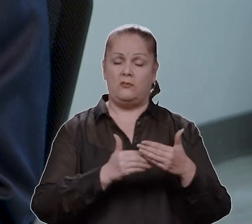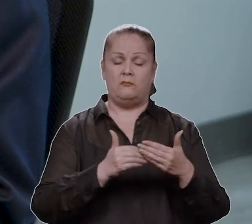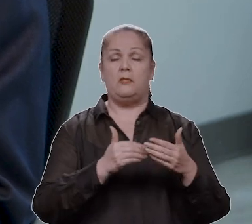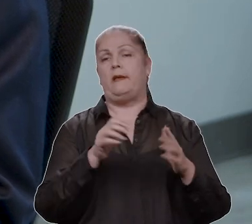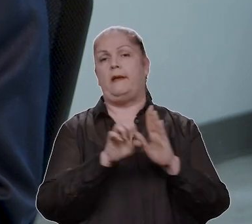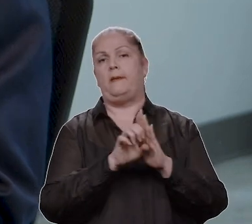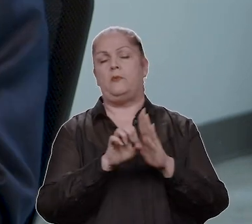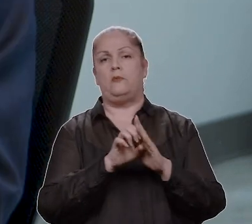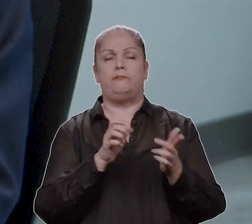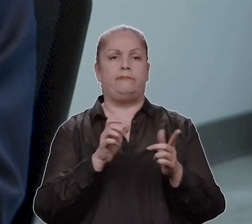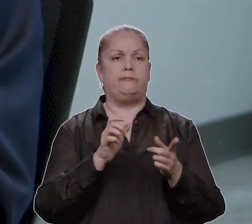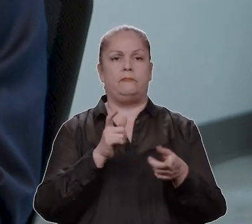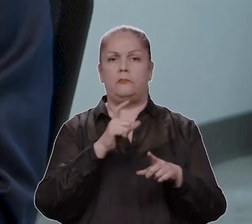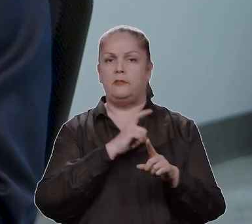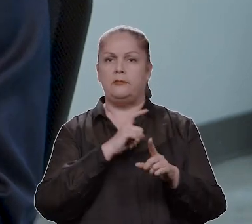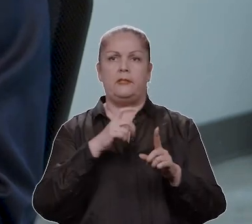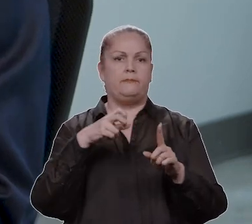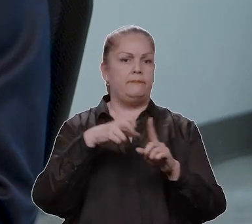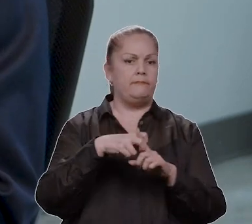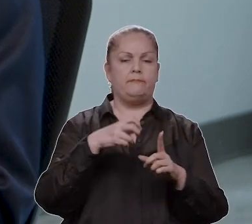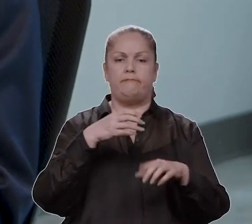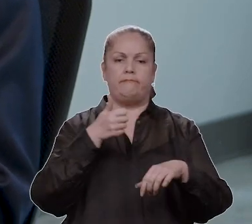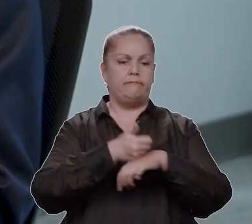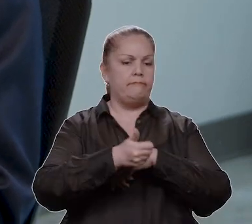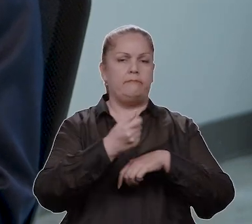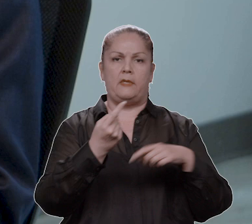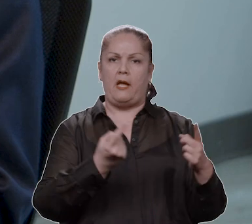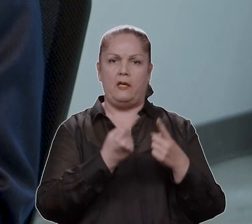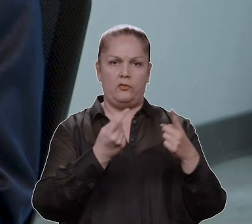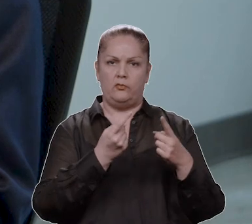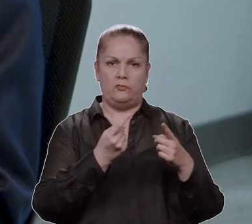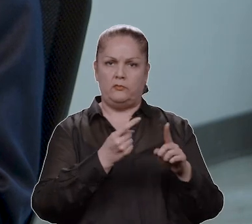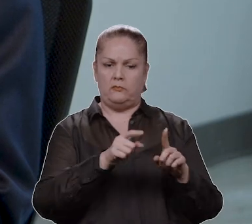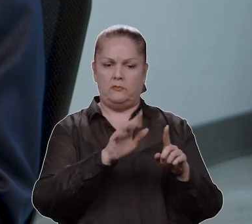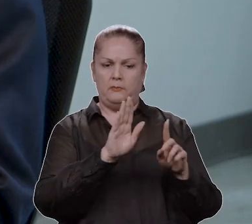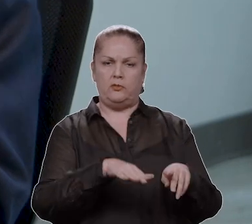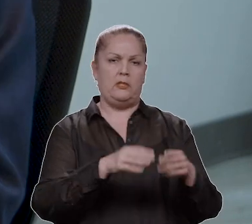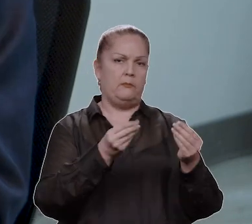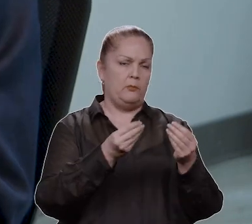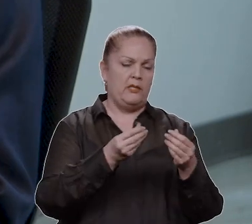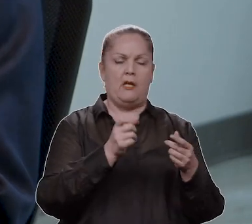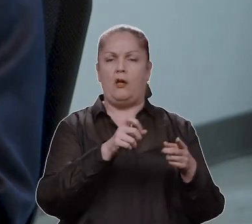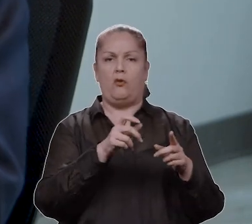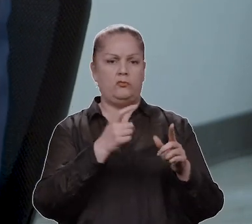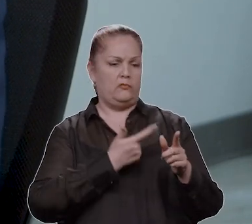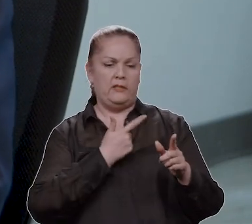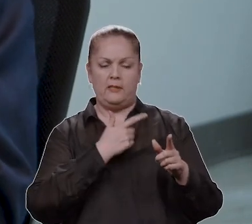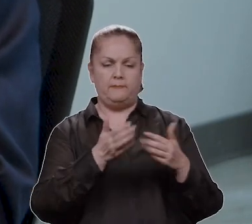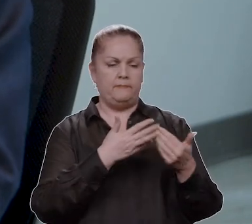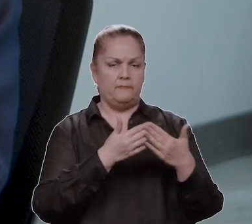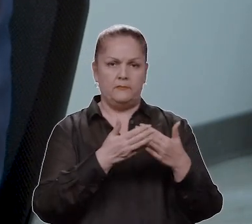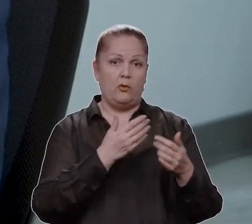persona cuando el gobierno, pues de algún modo afecta sus intereses propietarios de la